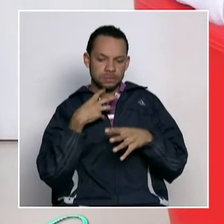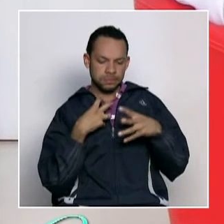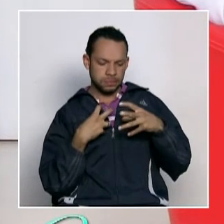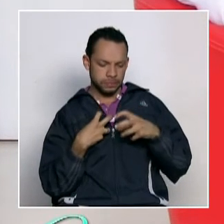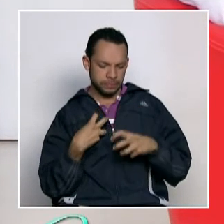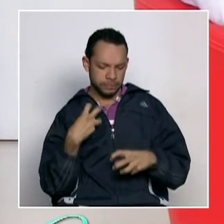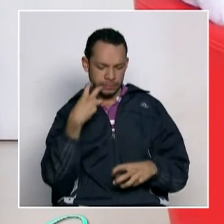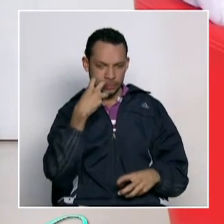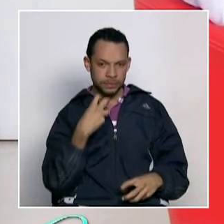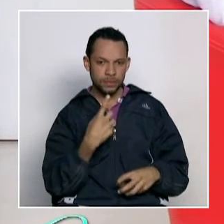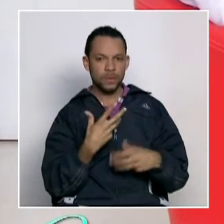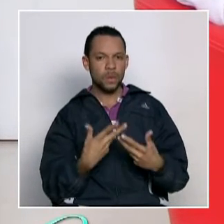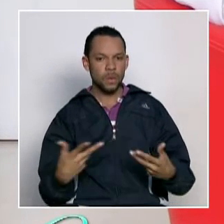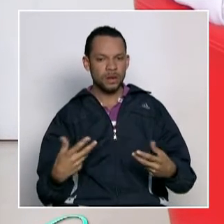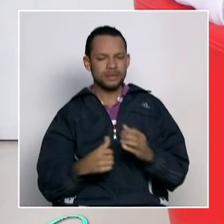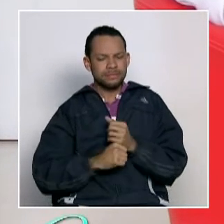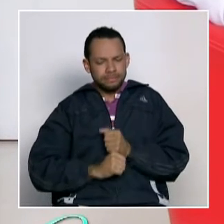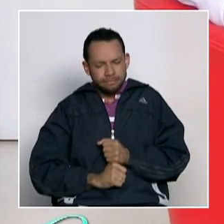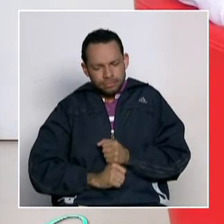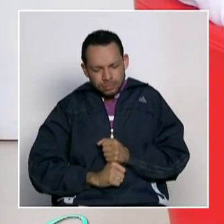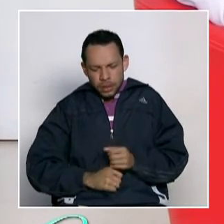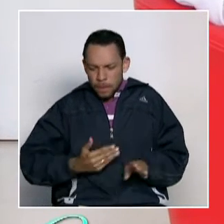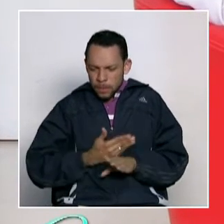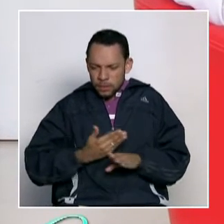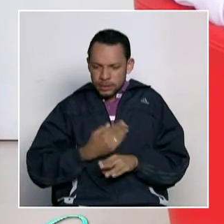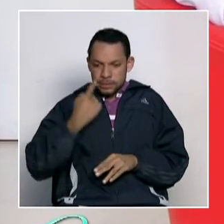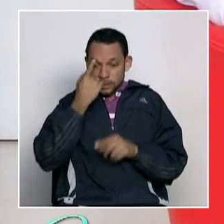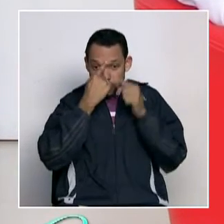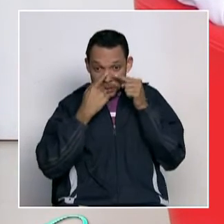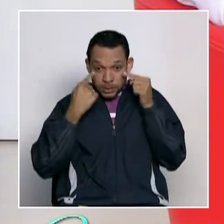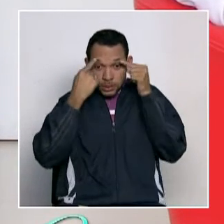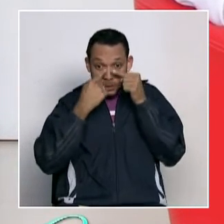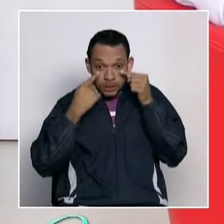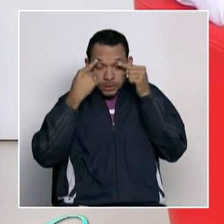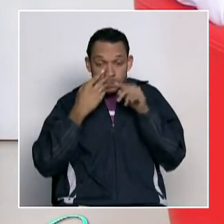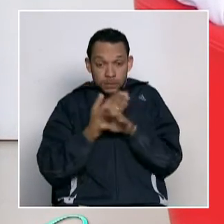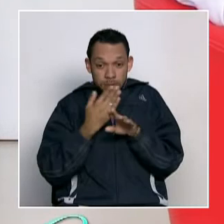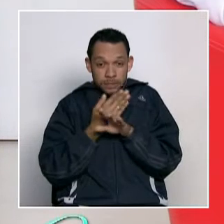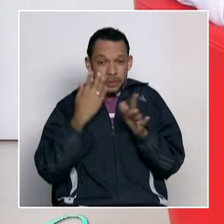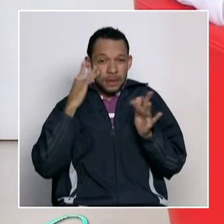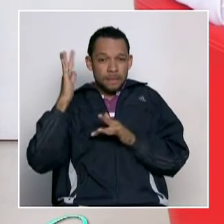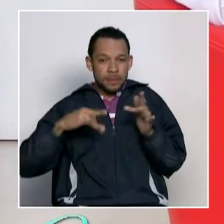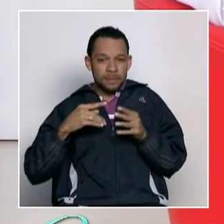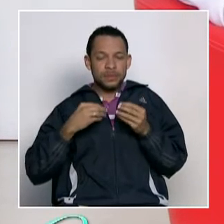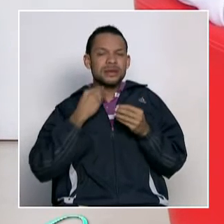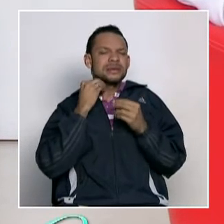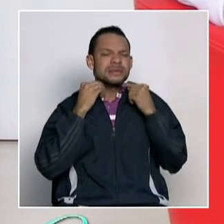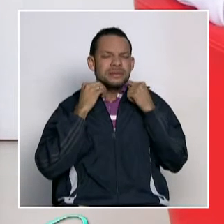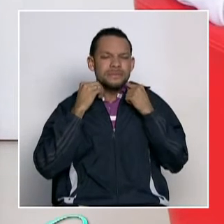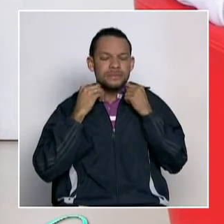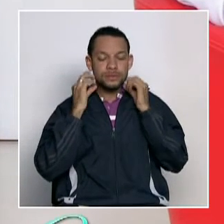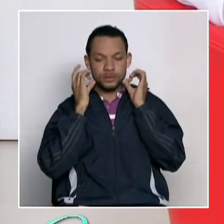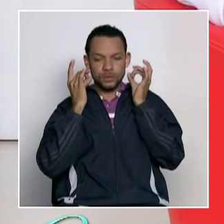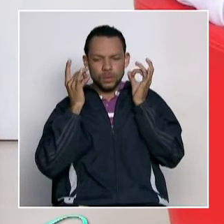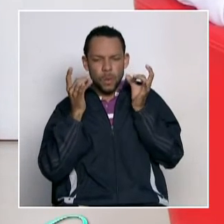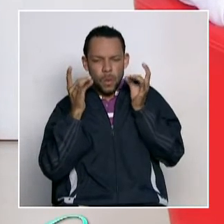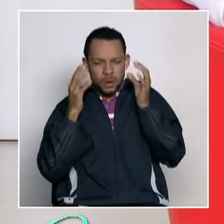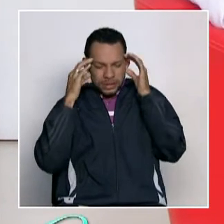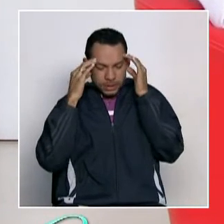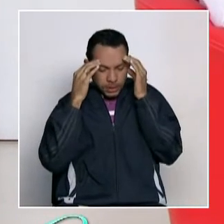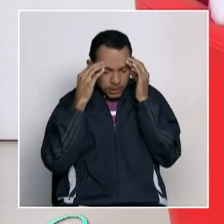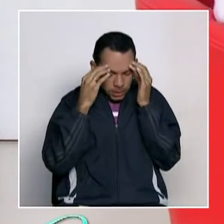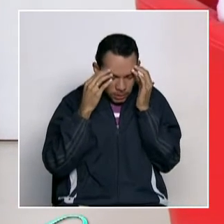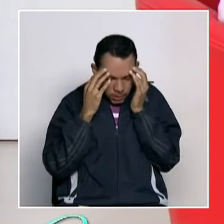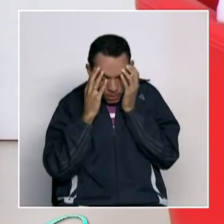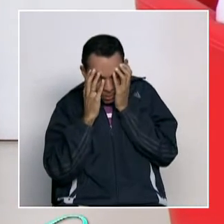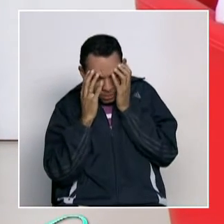mucosas, porque tiene estreñimiento, sinusitis, endometriosis, amigdalitis y una cefalea crónica. Entonces